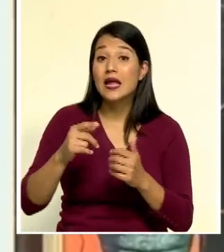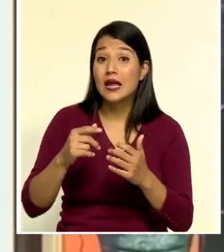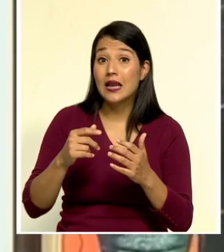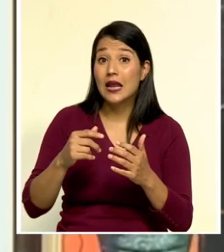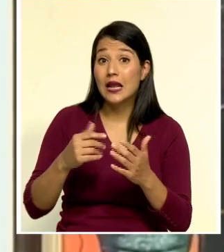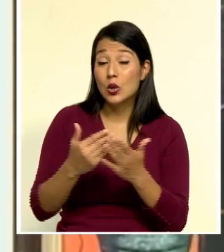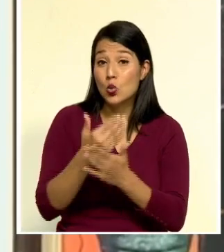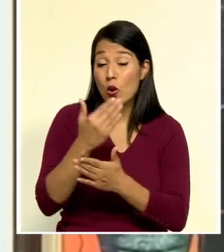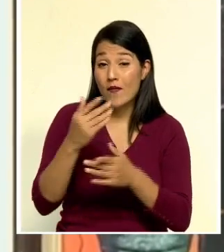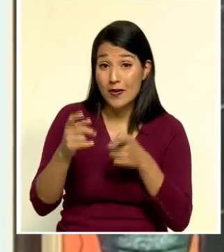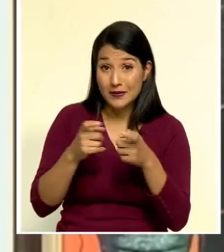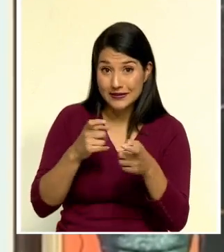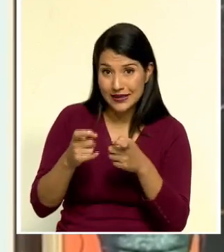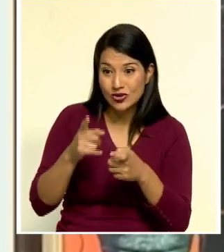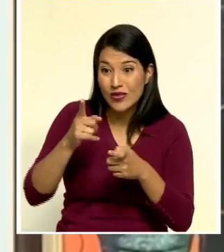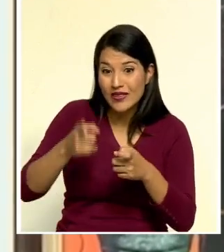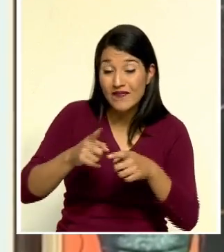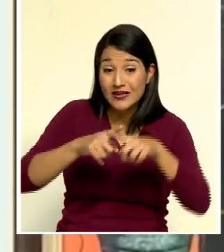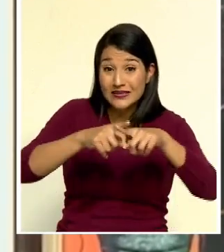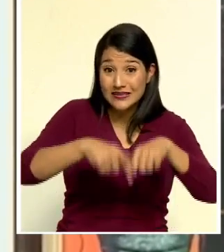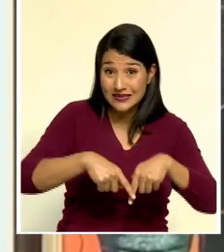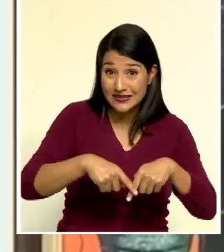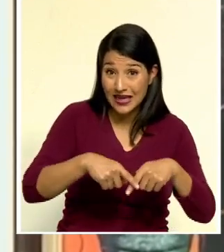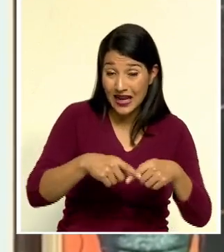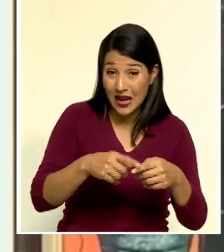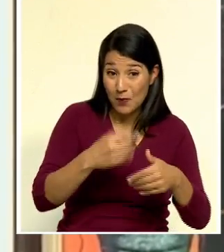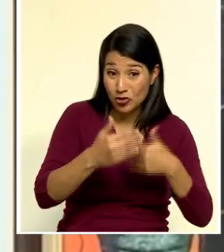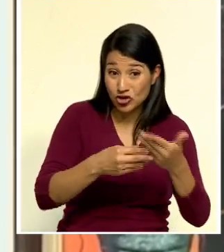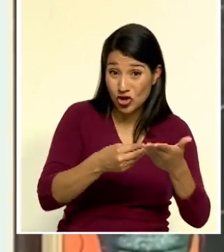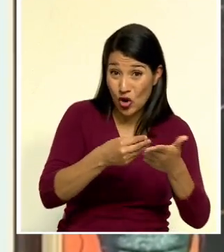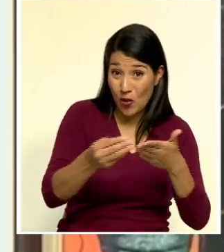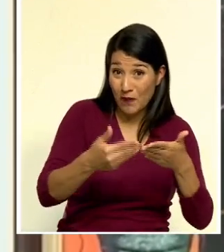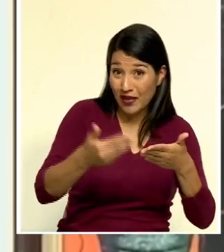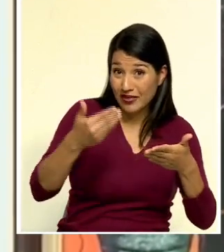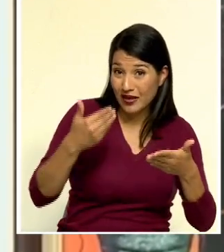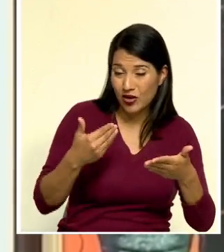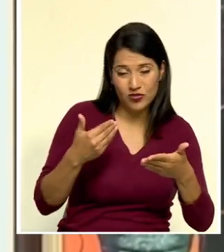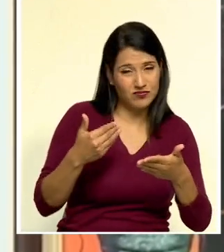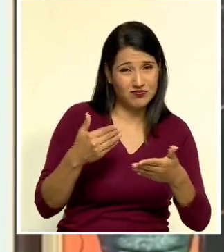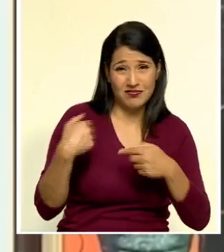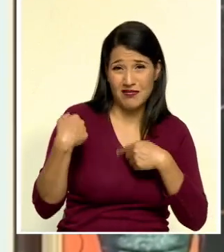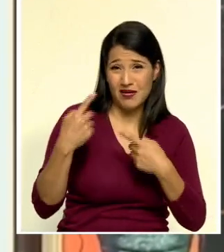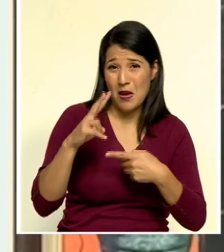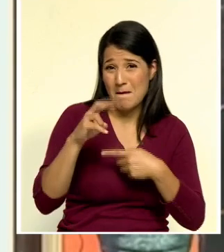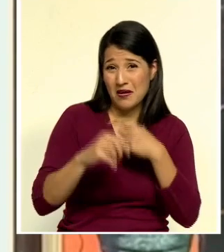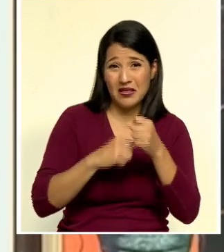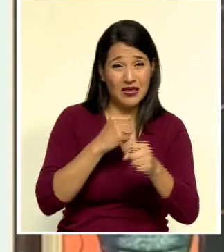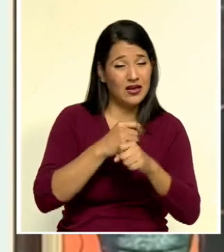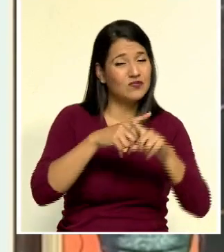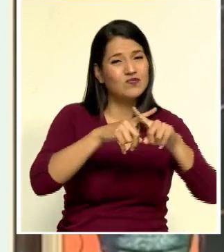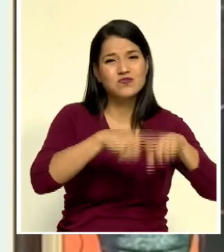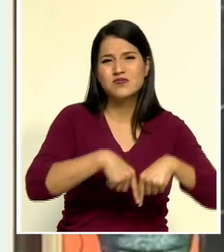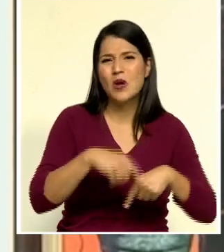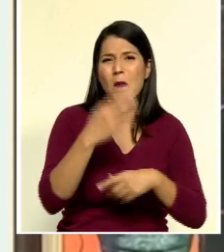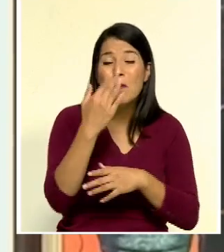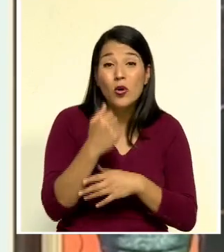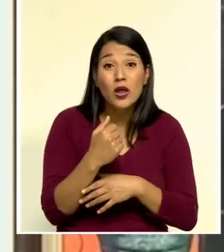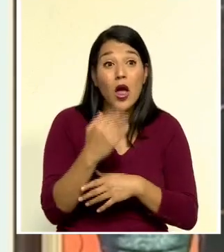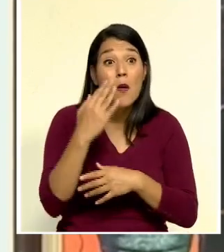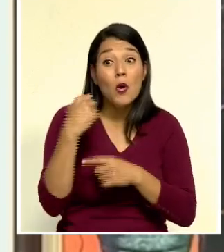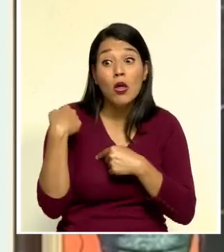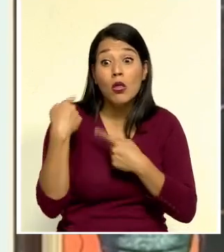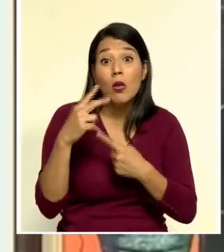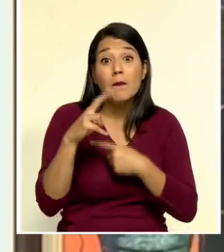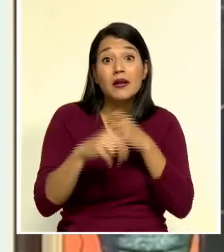tomar lo que se ha hecho y votarlo, porque lo que se ha hecho en 20 años ha sido provocar un mercado que es concentrado y que no le